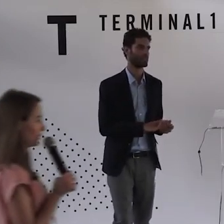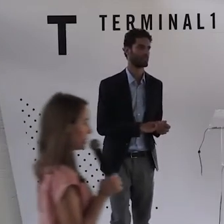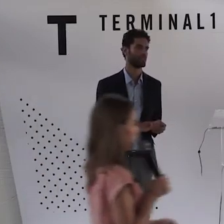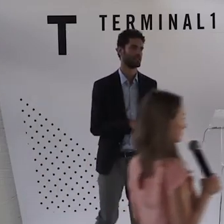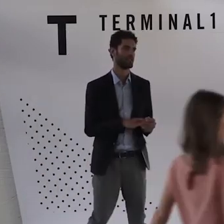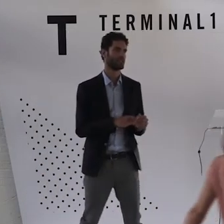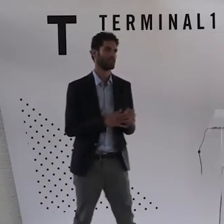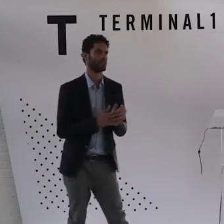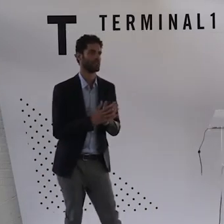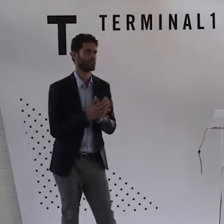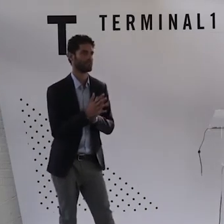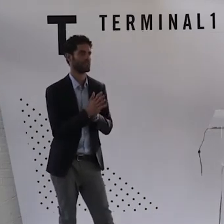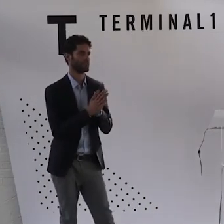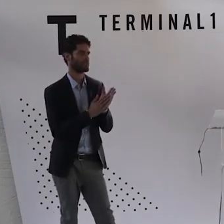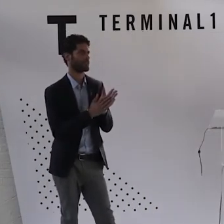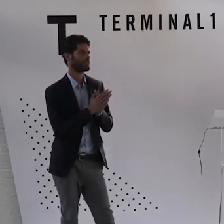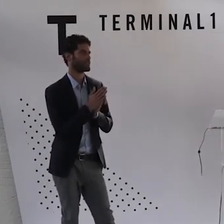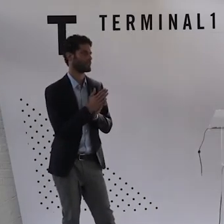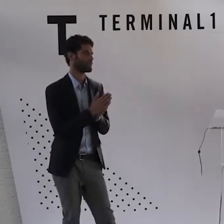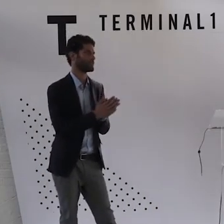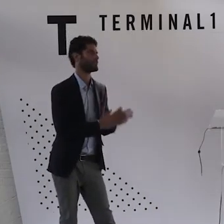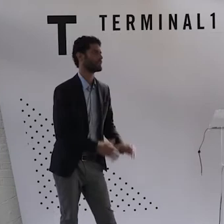última pregunta.